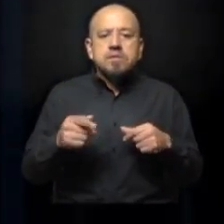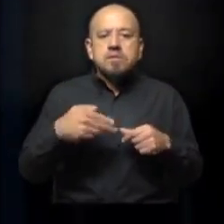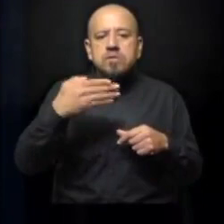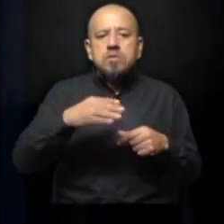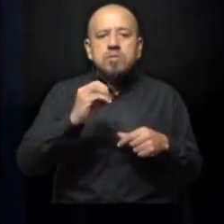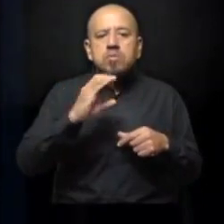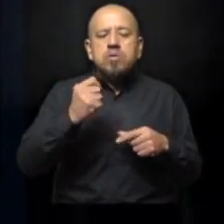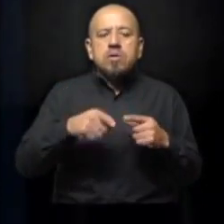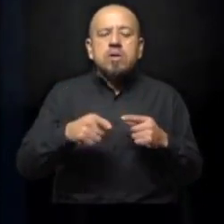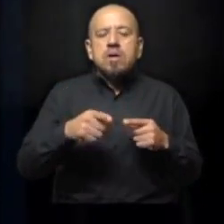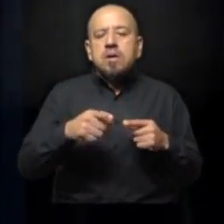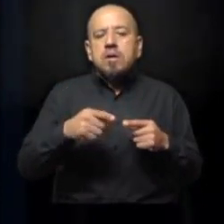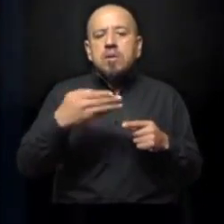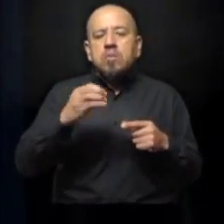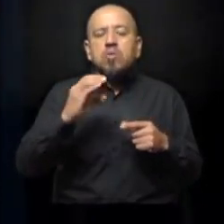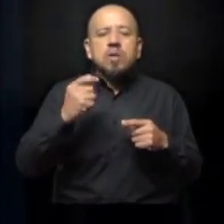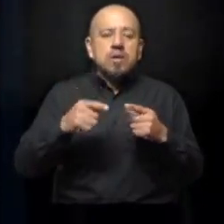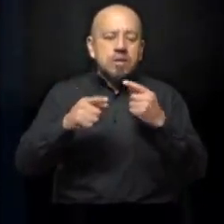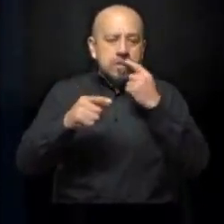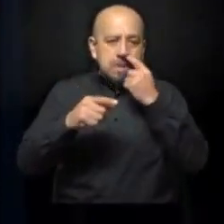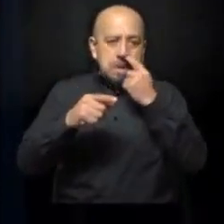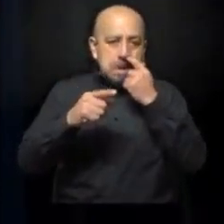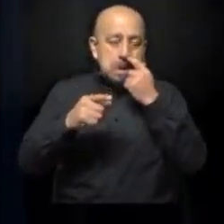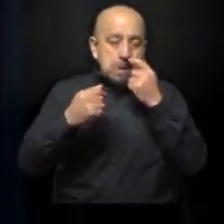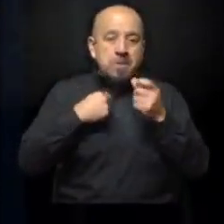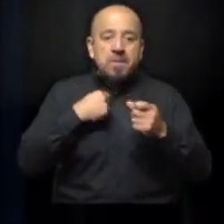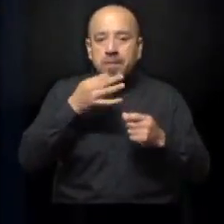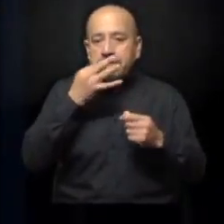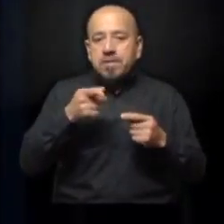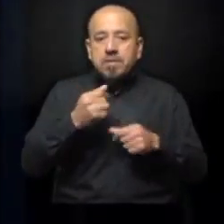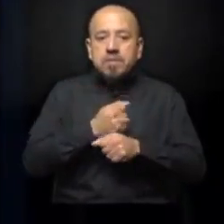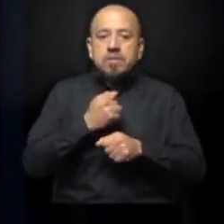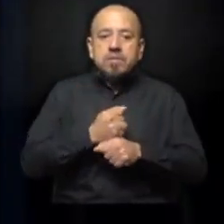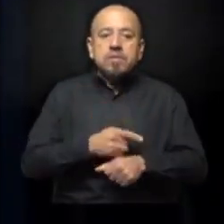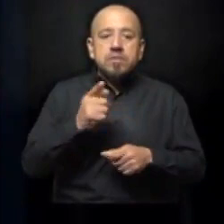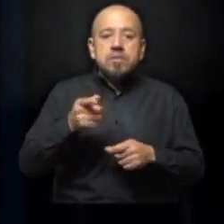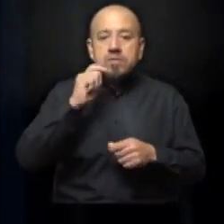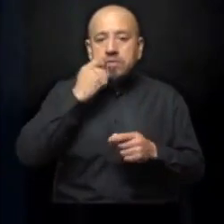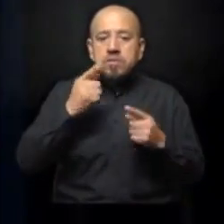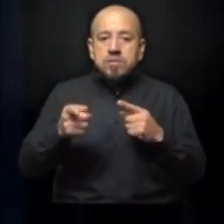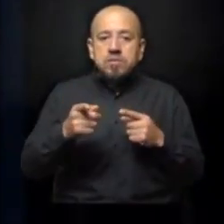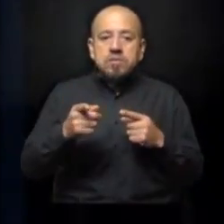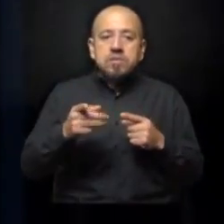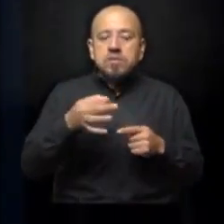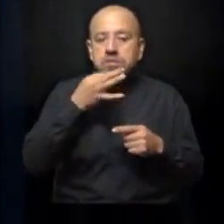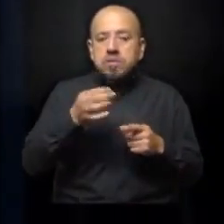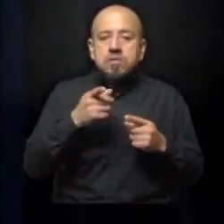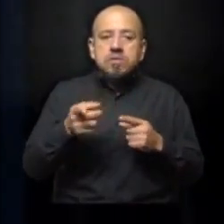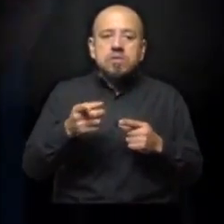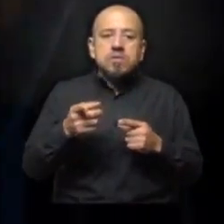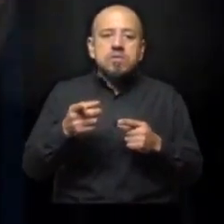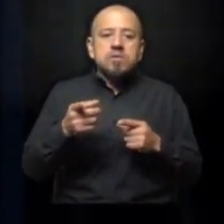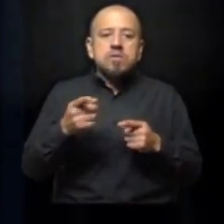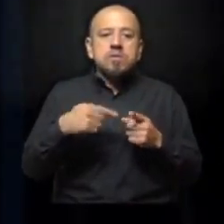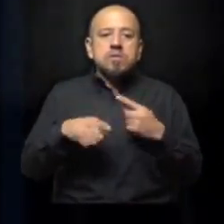muy lindo realmente dio trabajo porque estaba muy bien yo te lo dije cuando te ven pasar